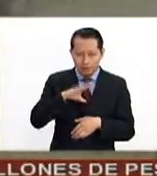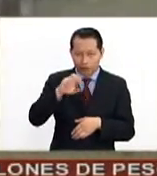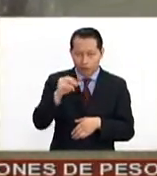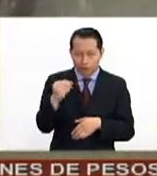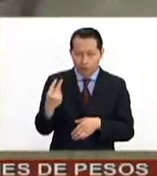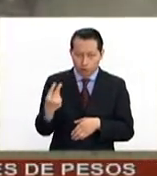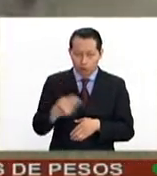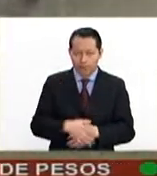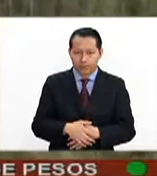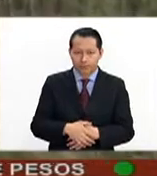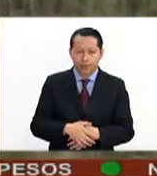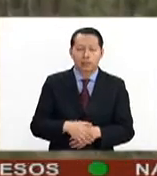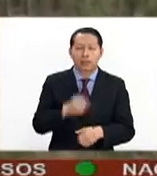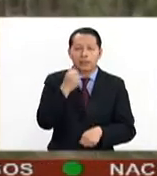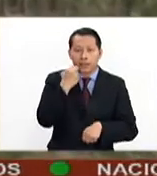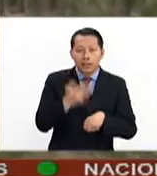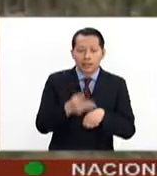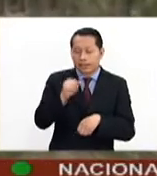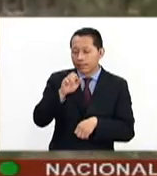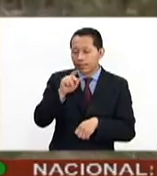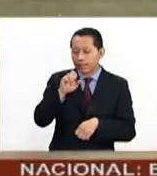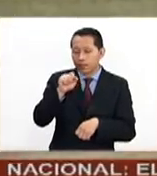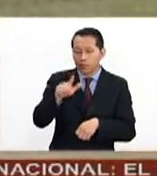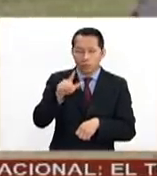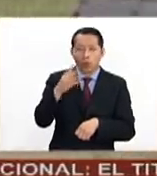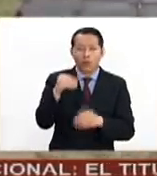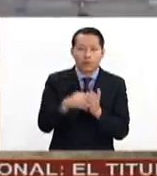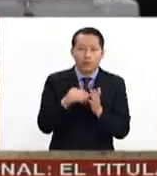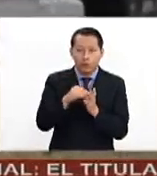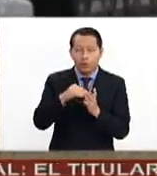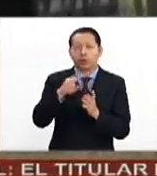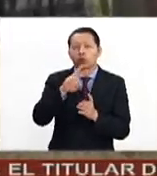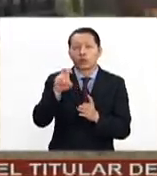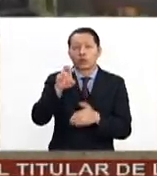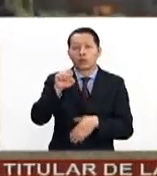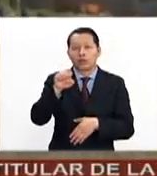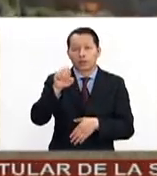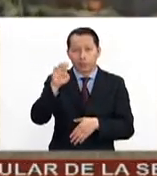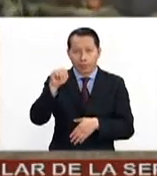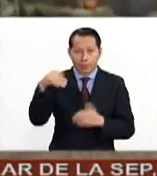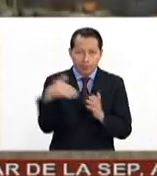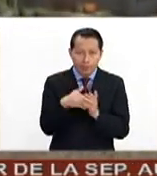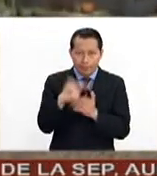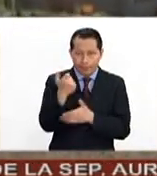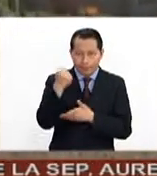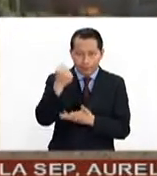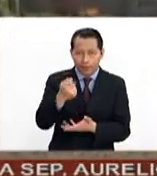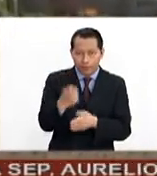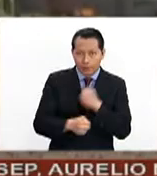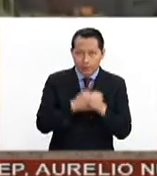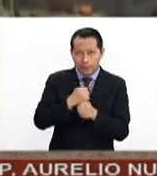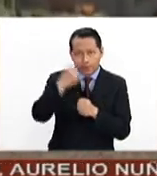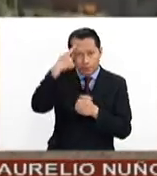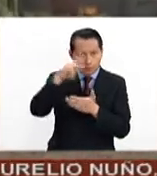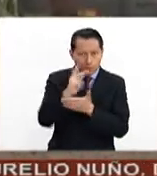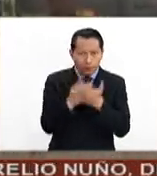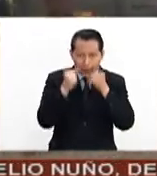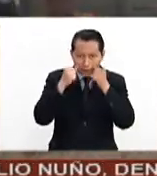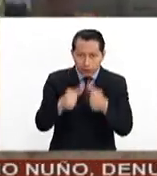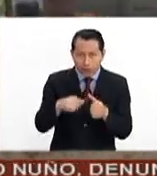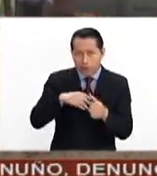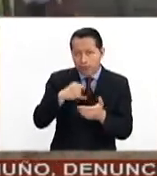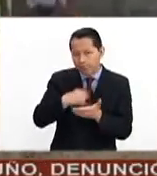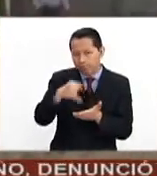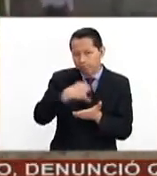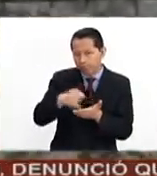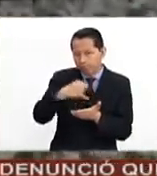La Secretaría de Desarrollo Social destinará 4.269.000 pesos este año para el programa de atención de jornaleros agrícolas